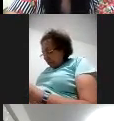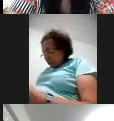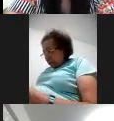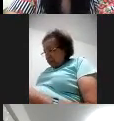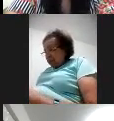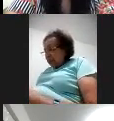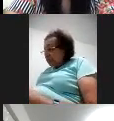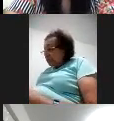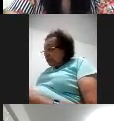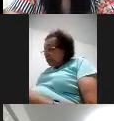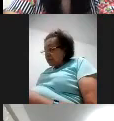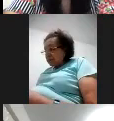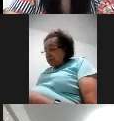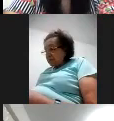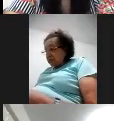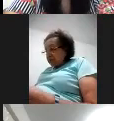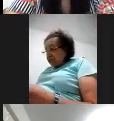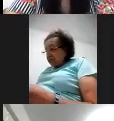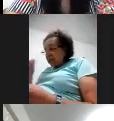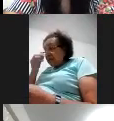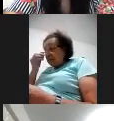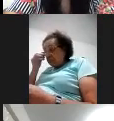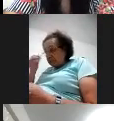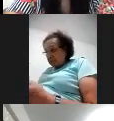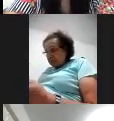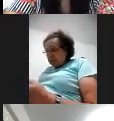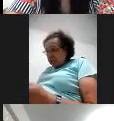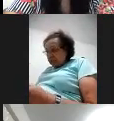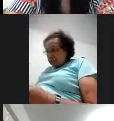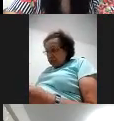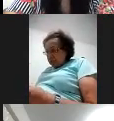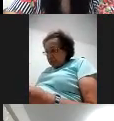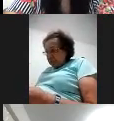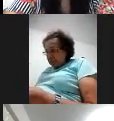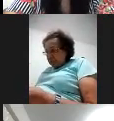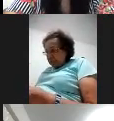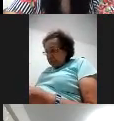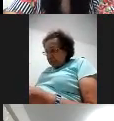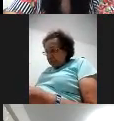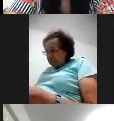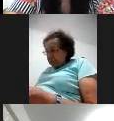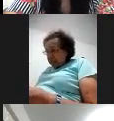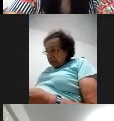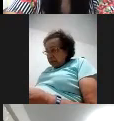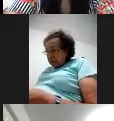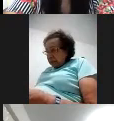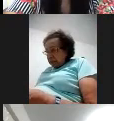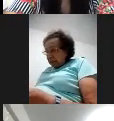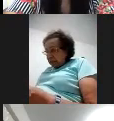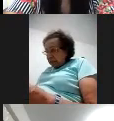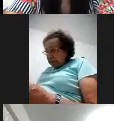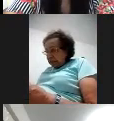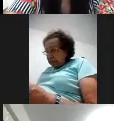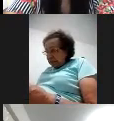ser producto de otra patología, ¿no? En los cuales se descubren muchos problemas, de repente disfunción en los músculos diafragmáticos, los cuales